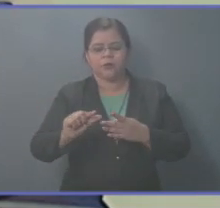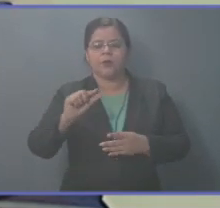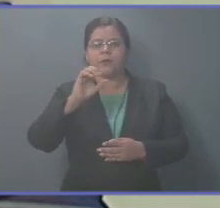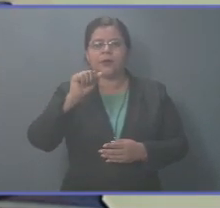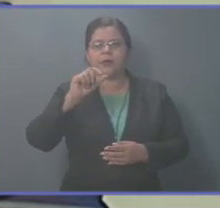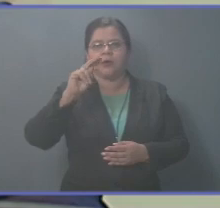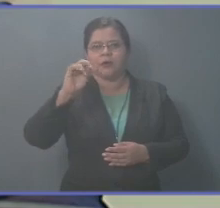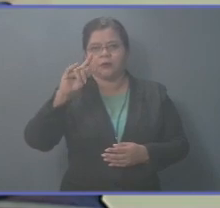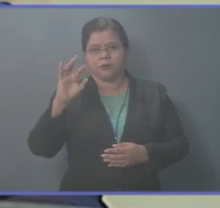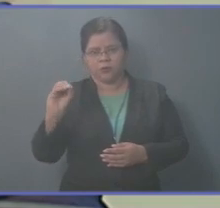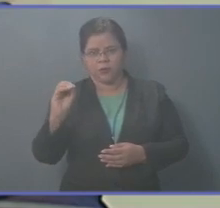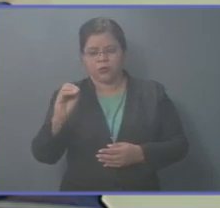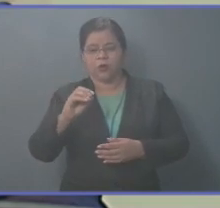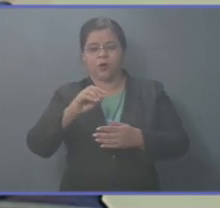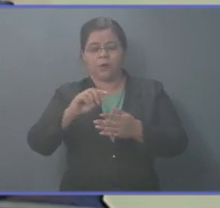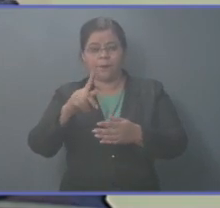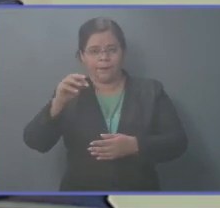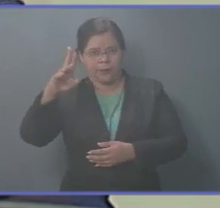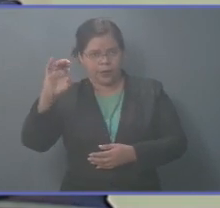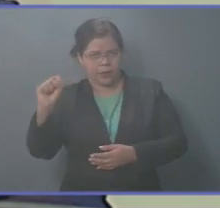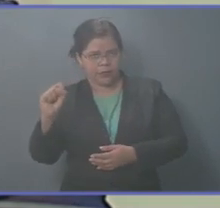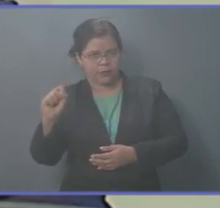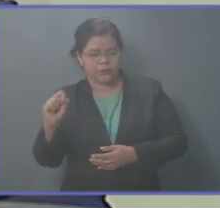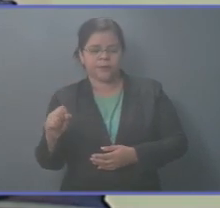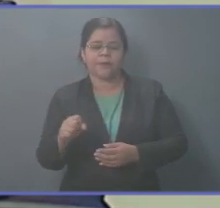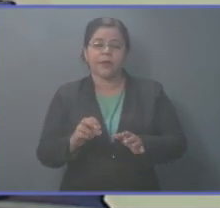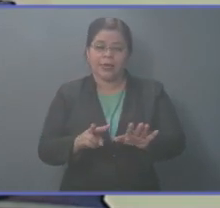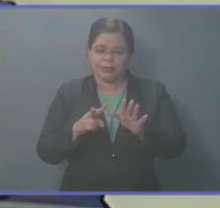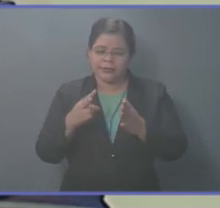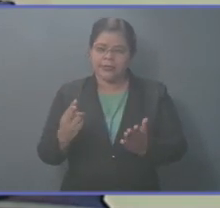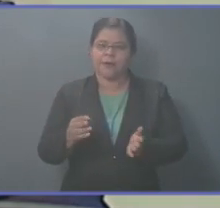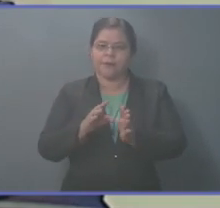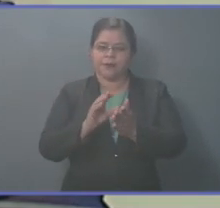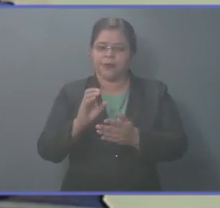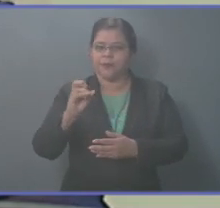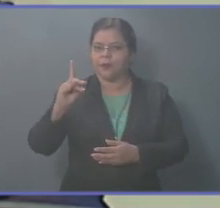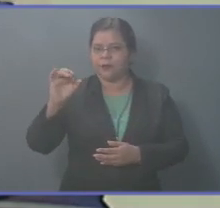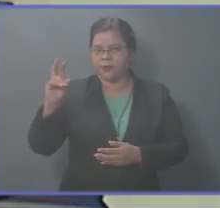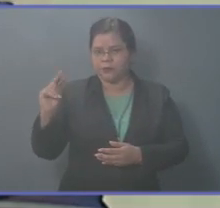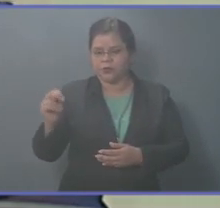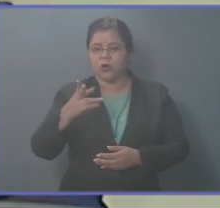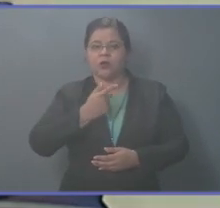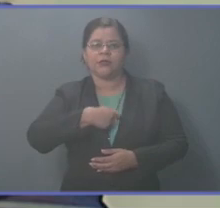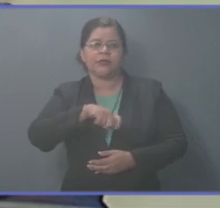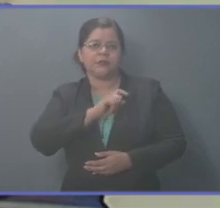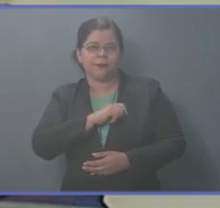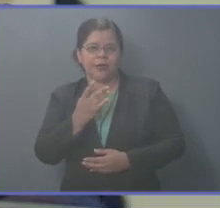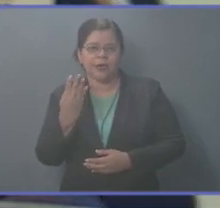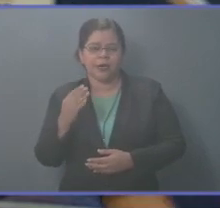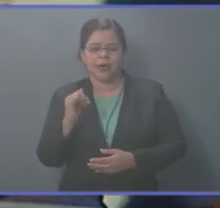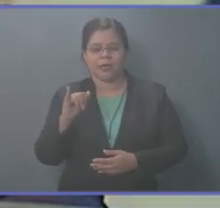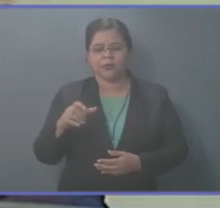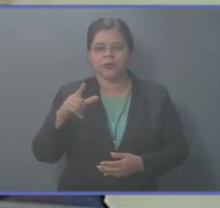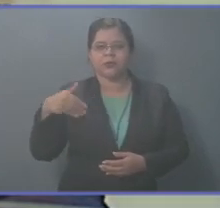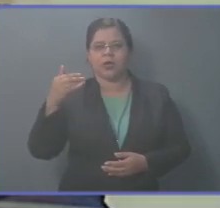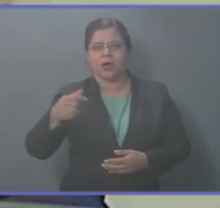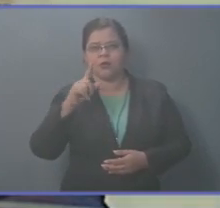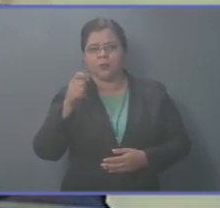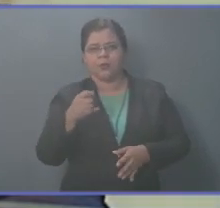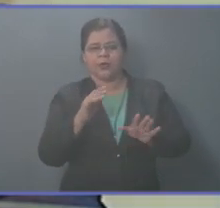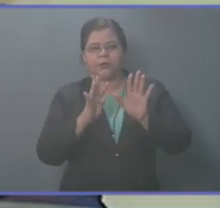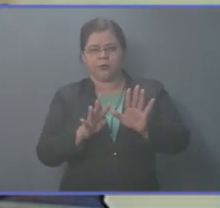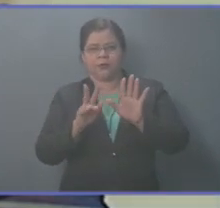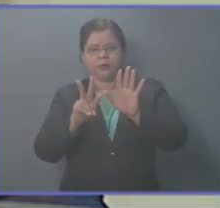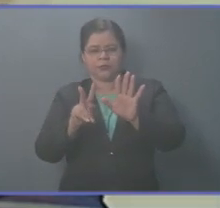Derechos Humanos, Estado de Derecho y Constitución, séptima edición, Tribunal Constitucional de España, sentencia 14 de junio de